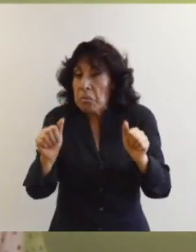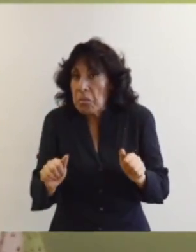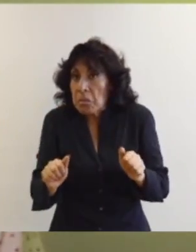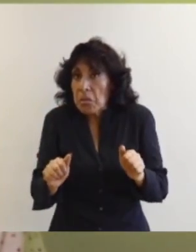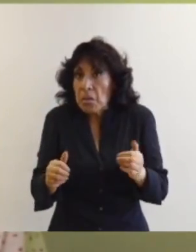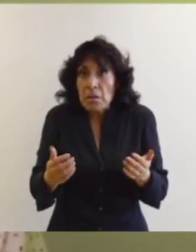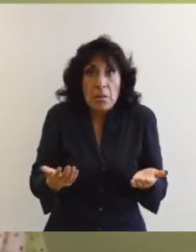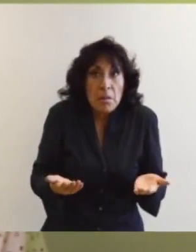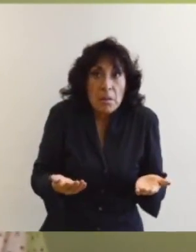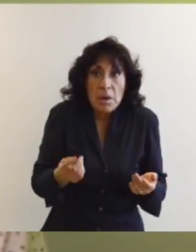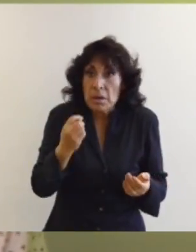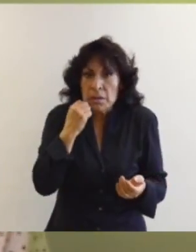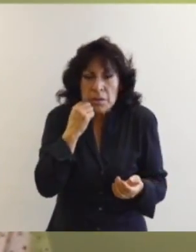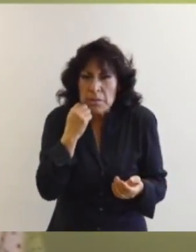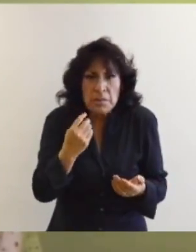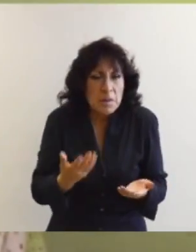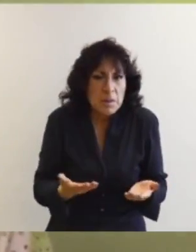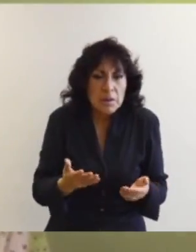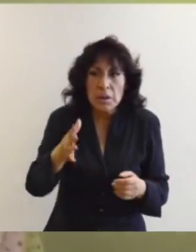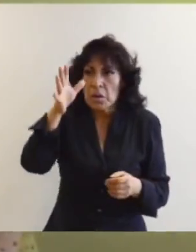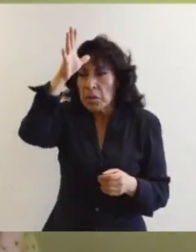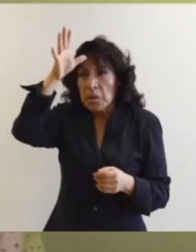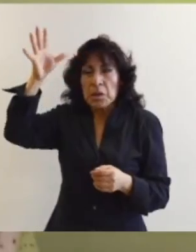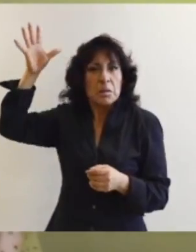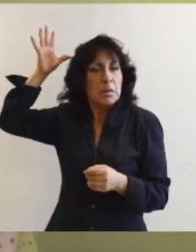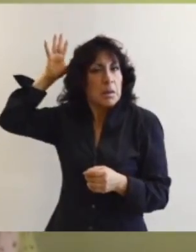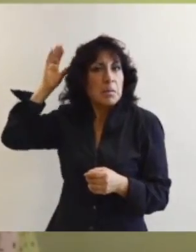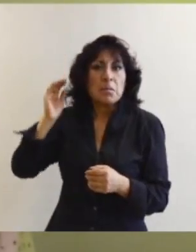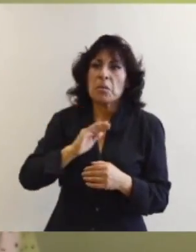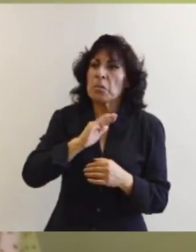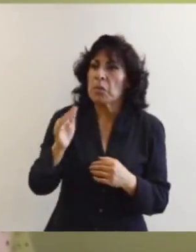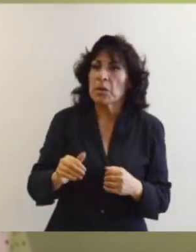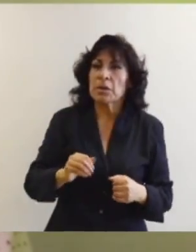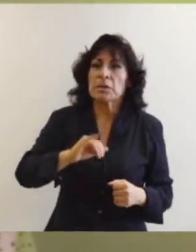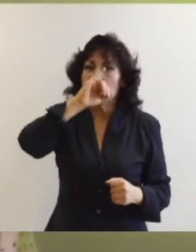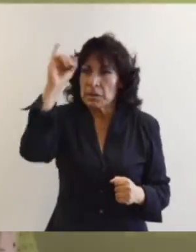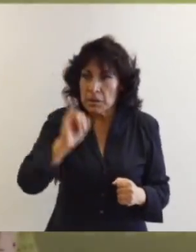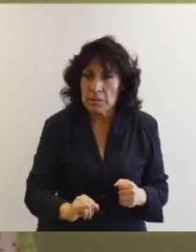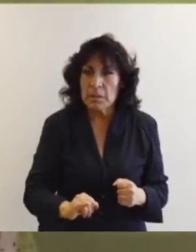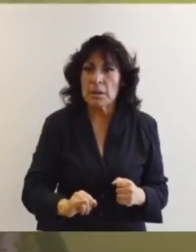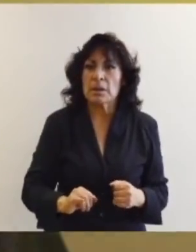que fuera. Y Cuauhtémoc no ha muerto.